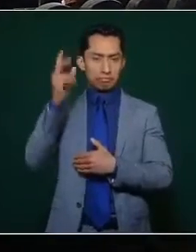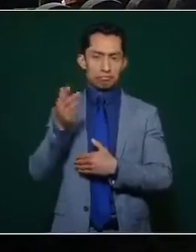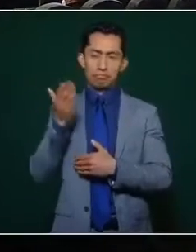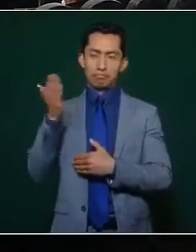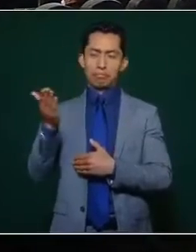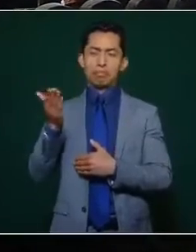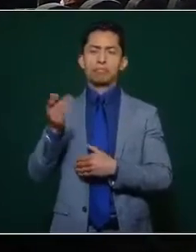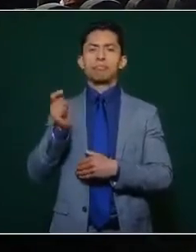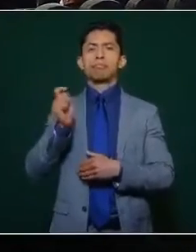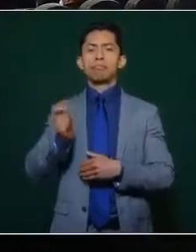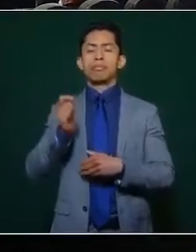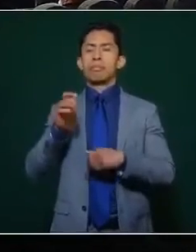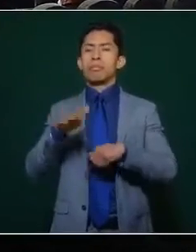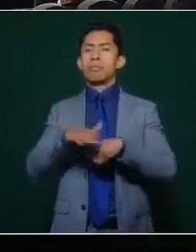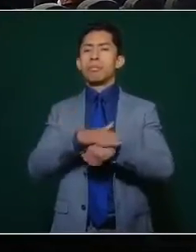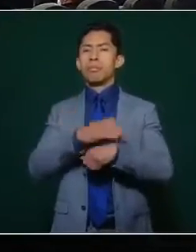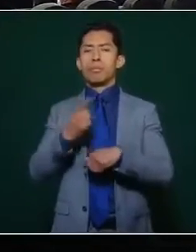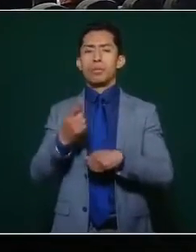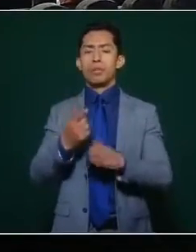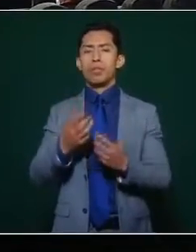por su